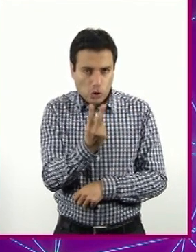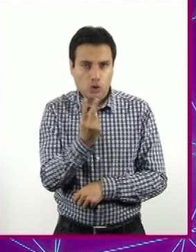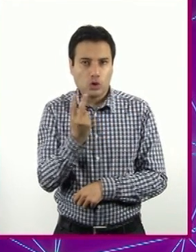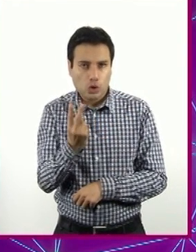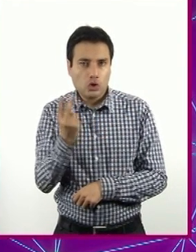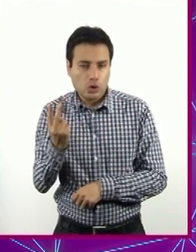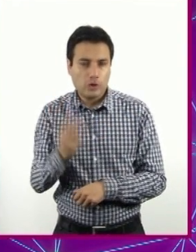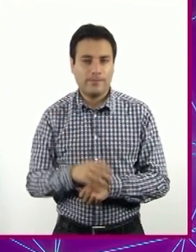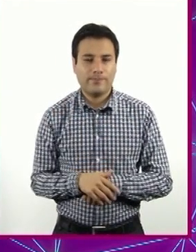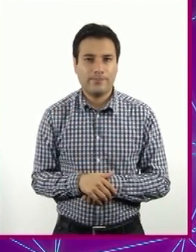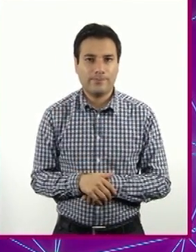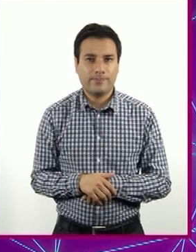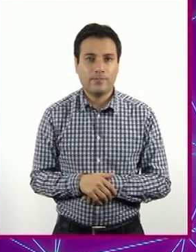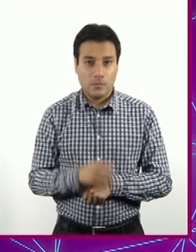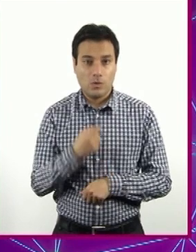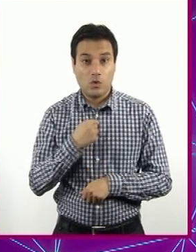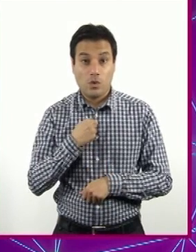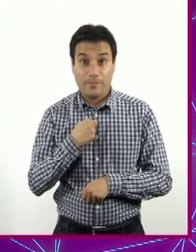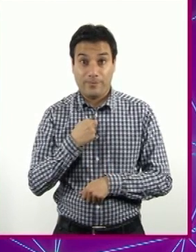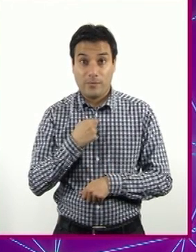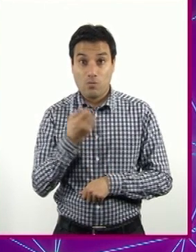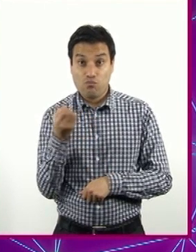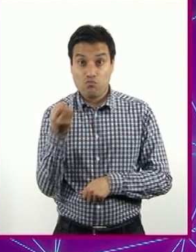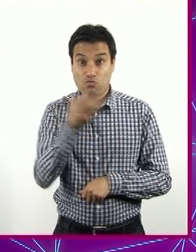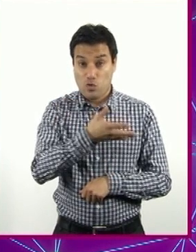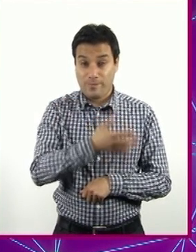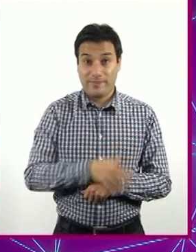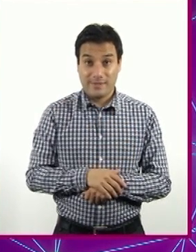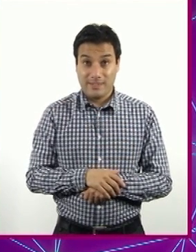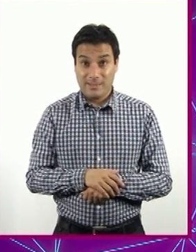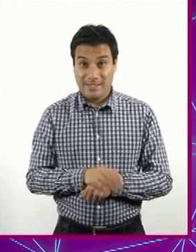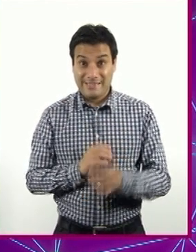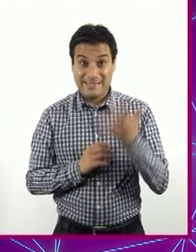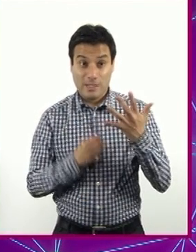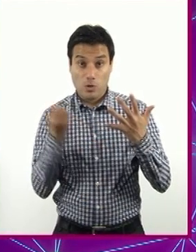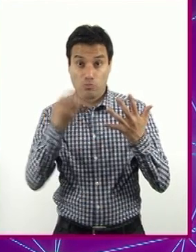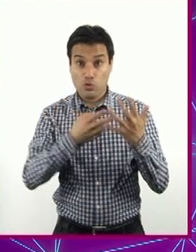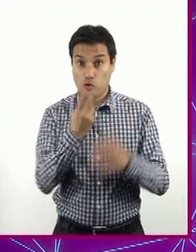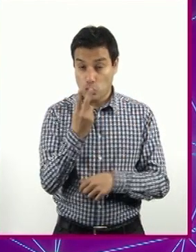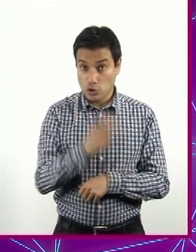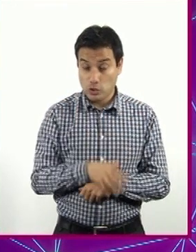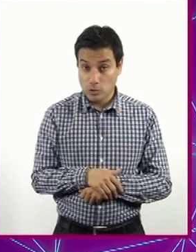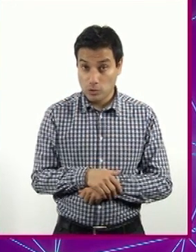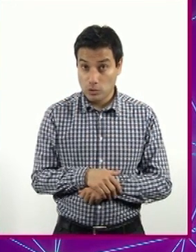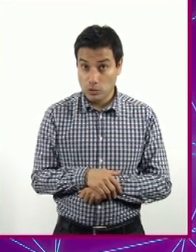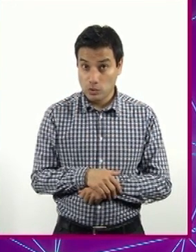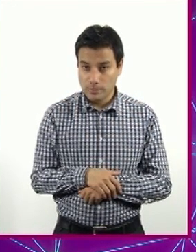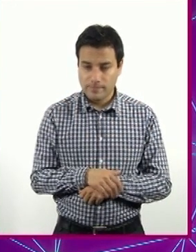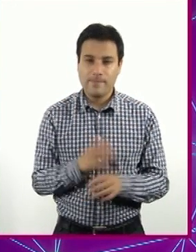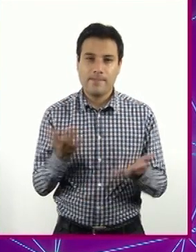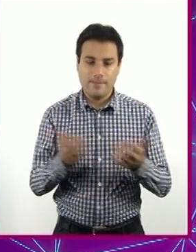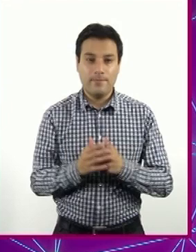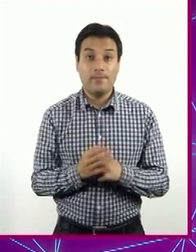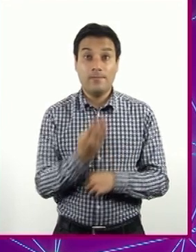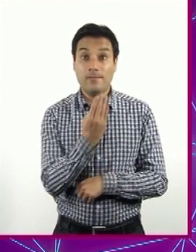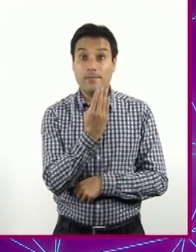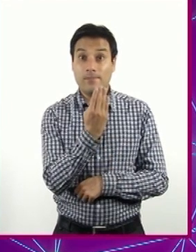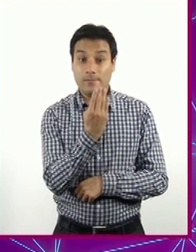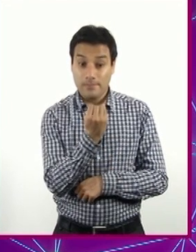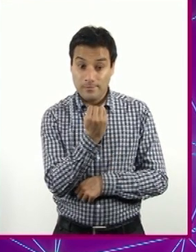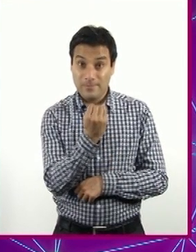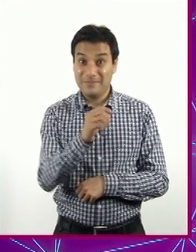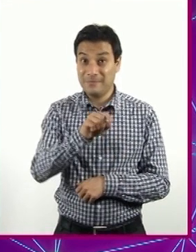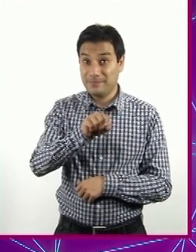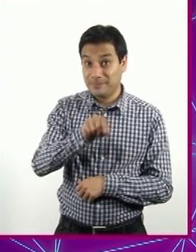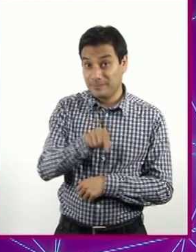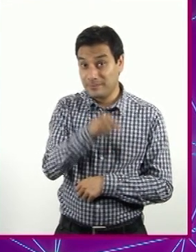y 2. Si agrego 2 a 5 y son 7 de diferencia entre el 9 y el término que